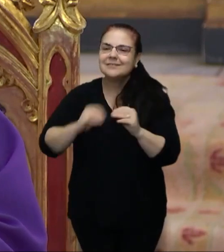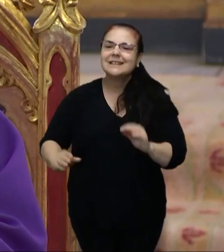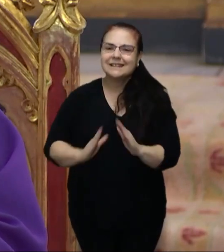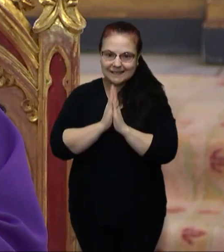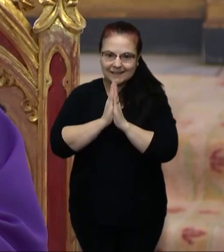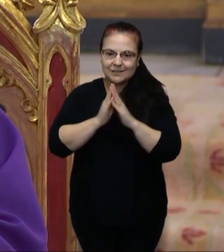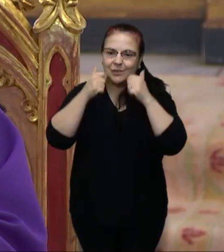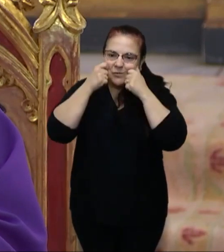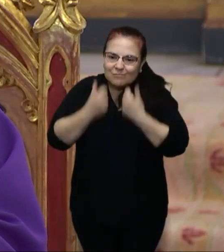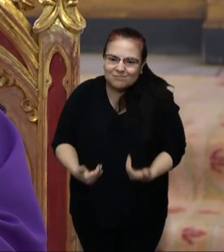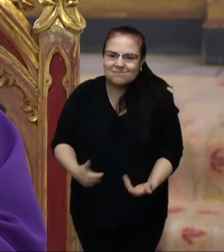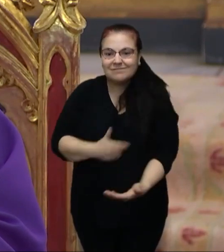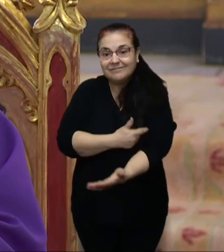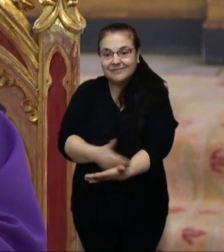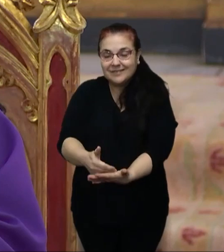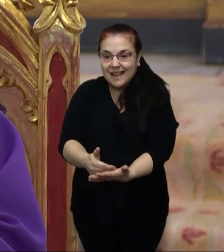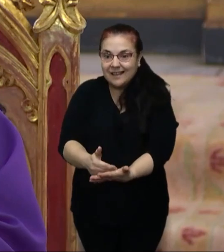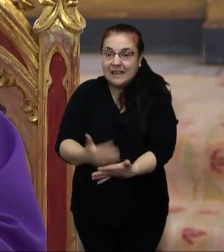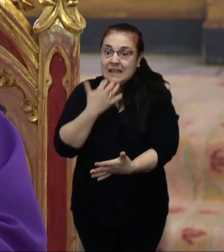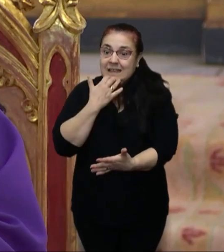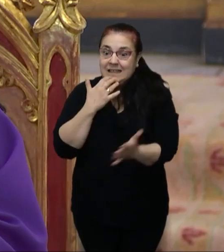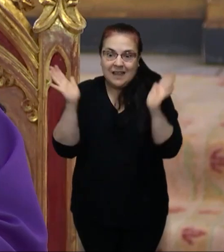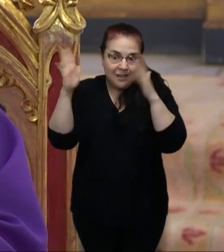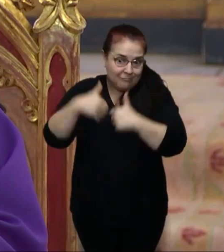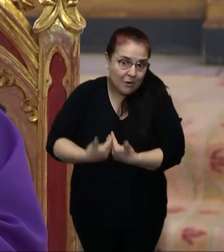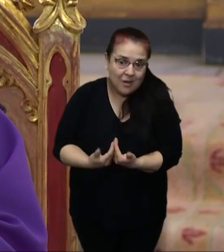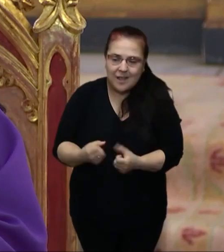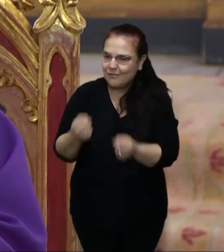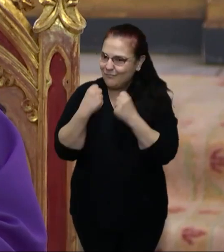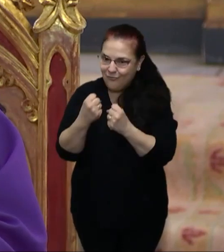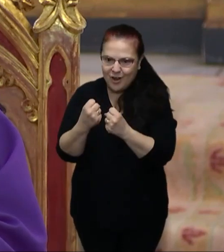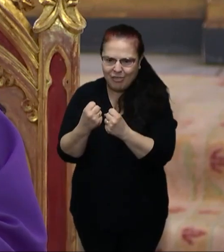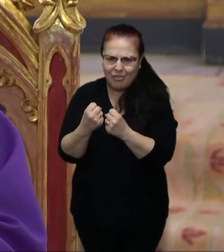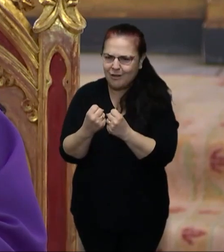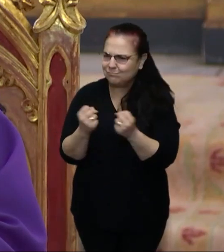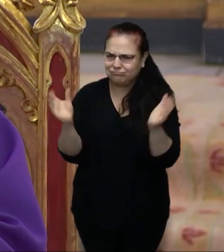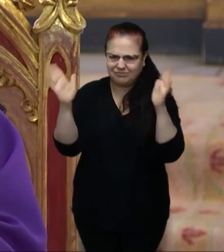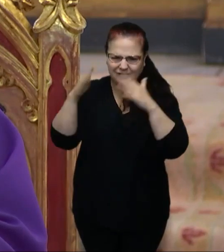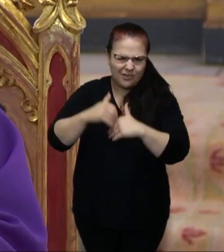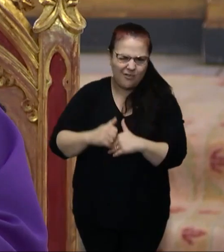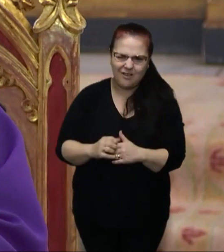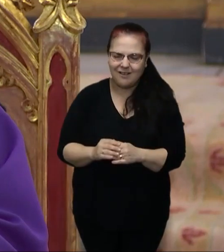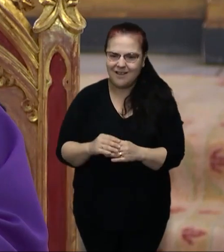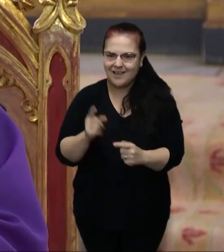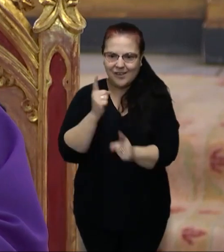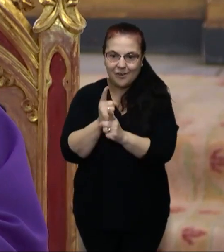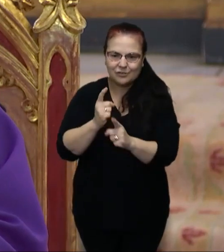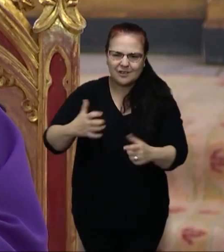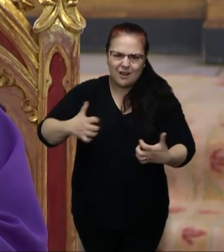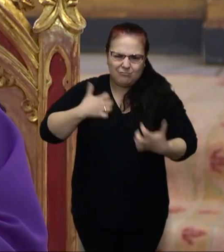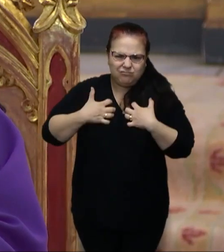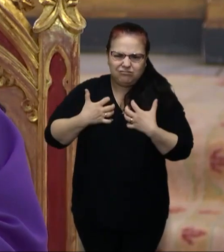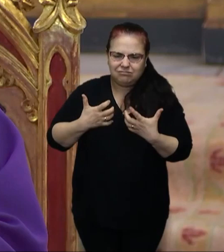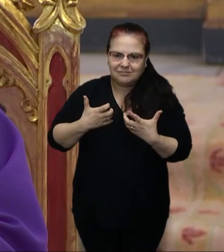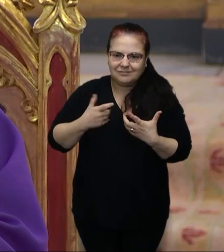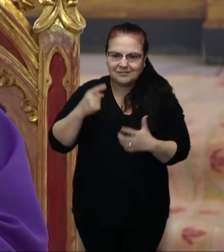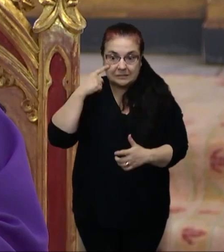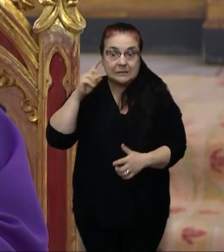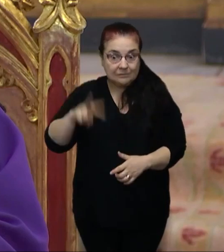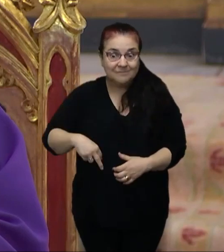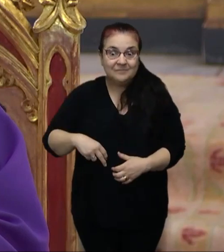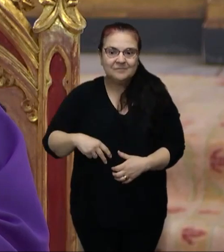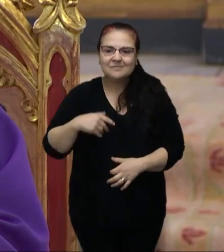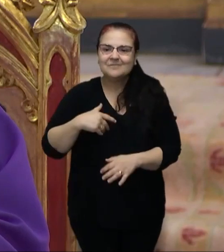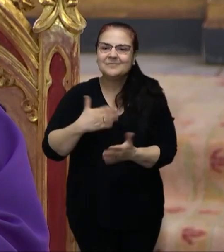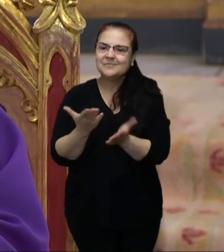los cuales no tenemos la fuerza necesaria para combatir nuestro egoísmo. Reconozcamos humildemente ante el